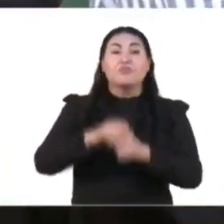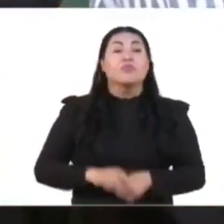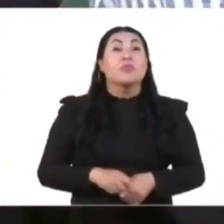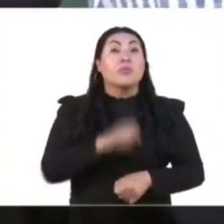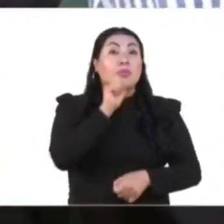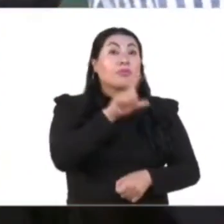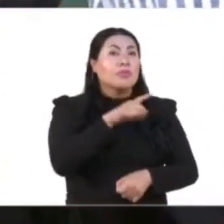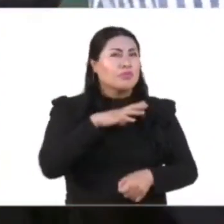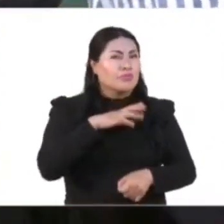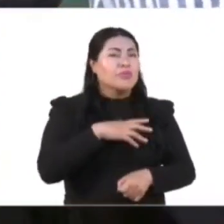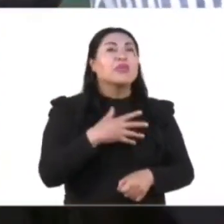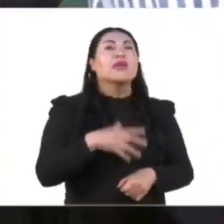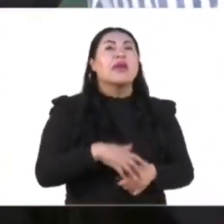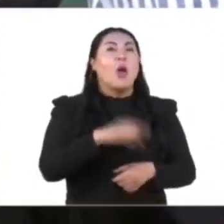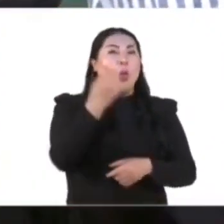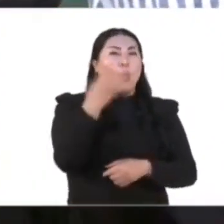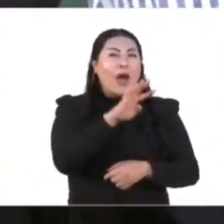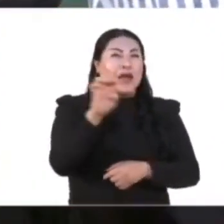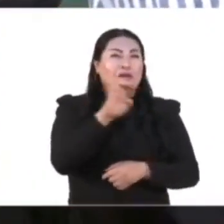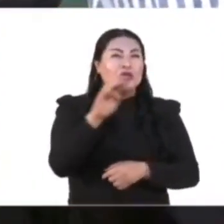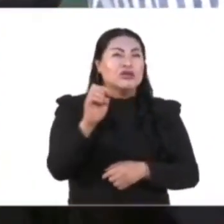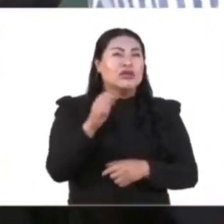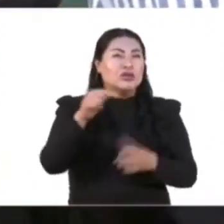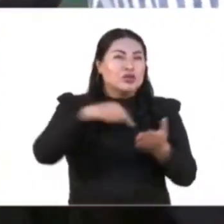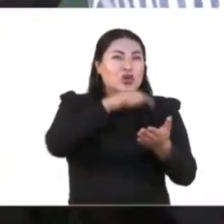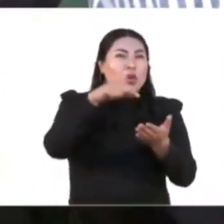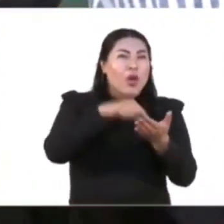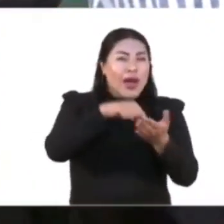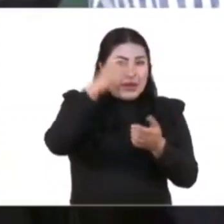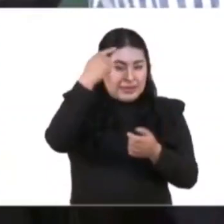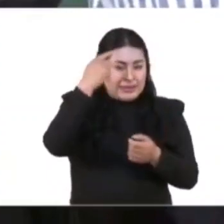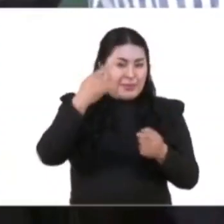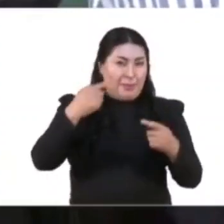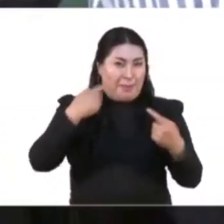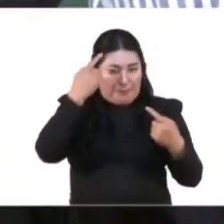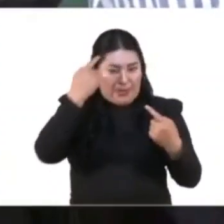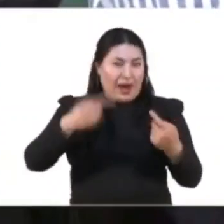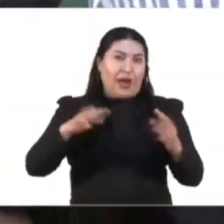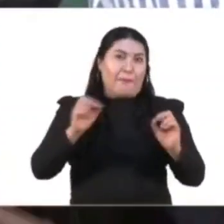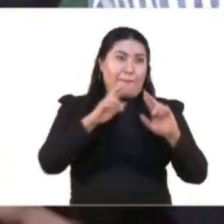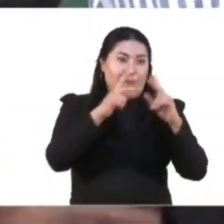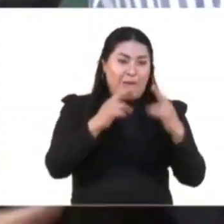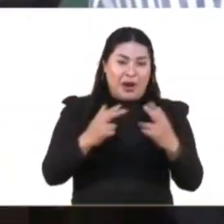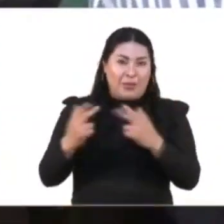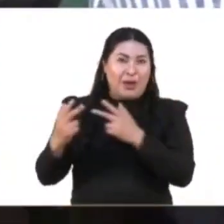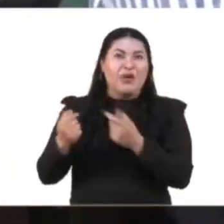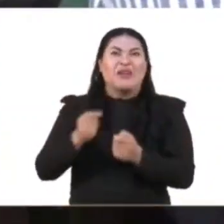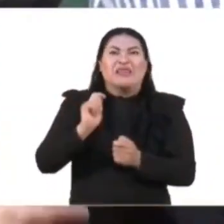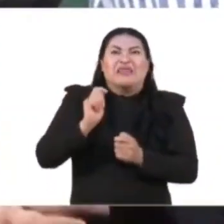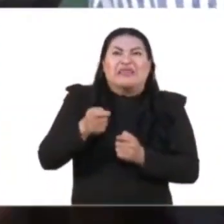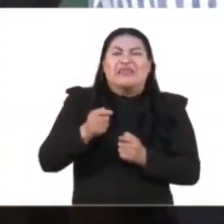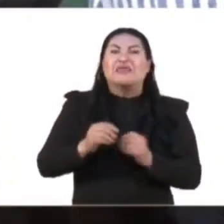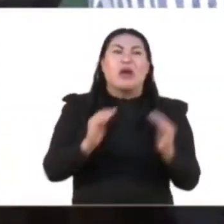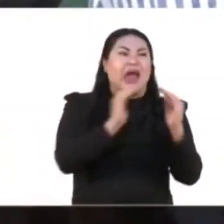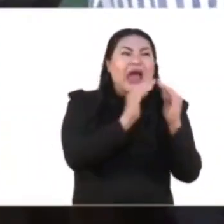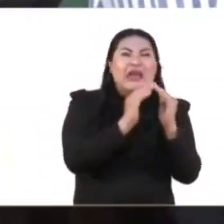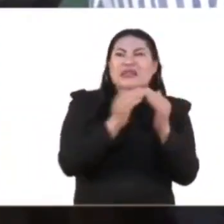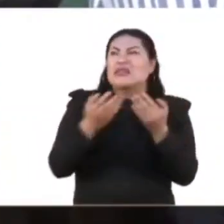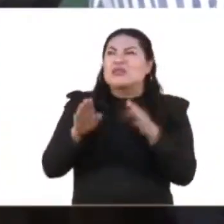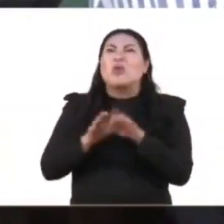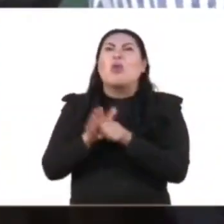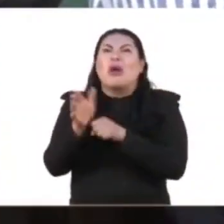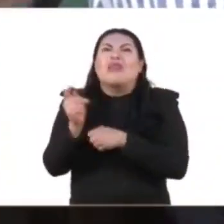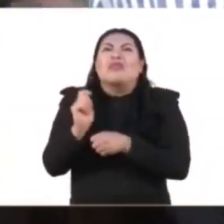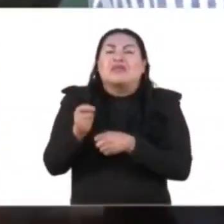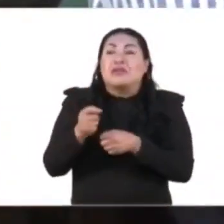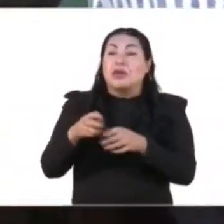400 puntos vulnerables de colapso. ¿Estos 400 puntos son unidades habitacionales? ¿Qué son y cómo están